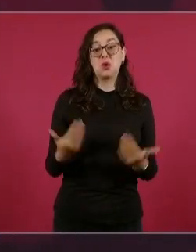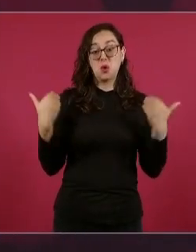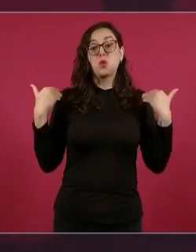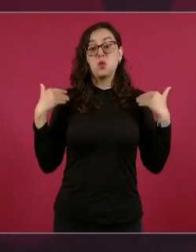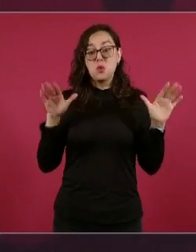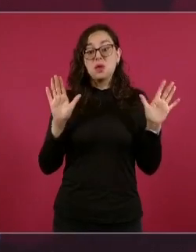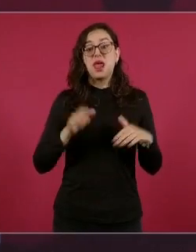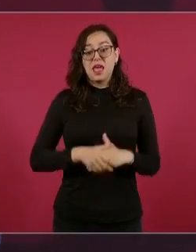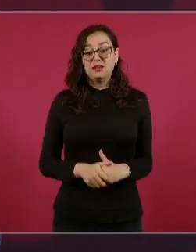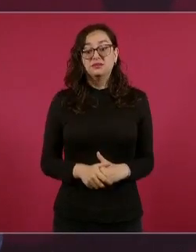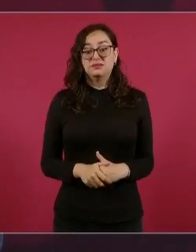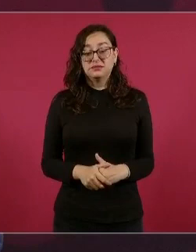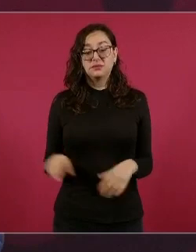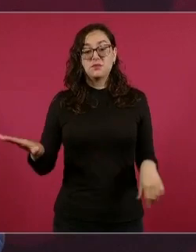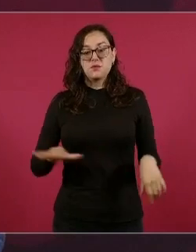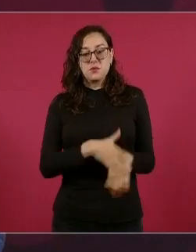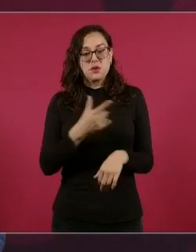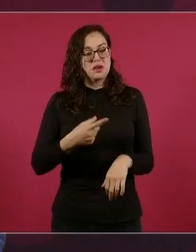antipatriota,